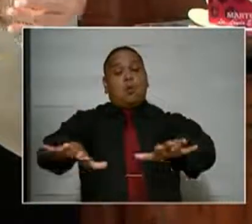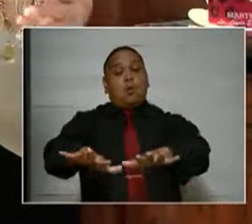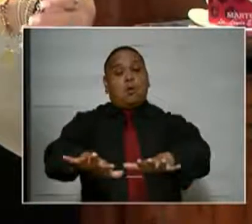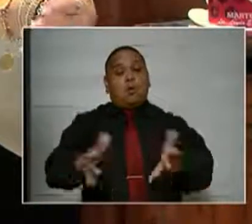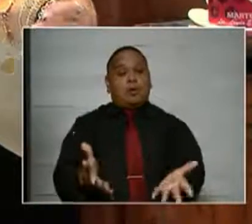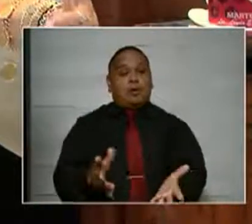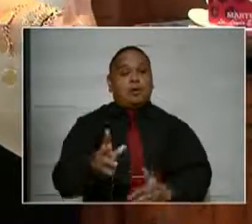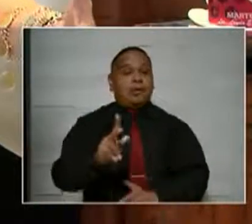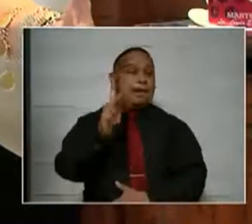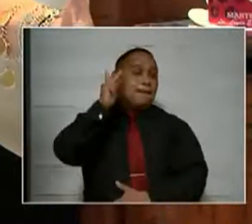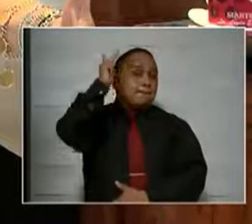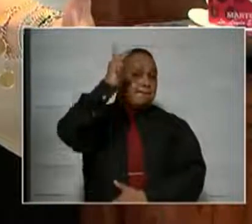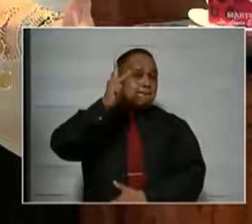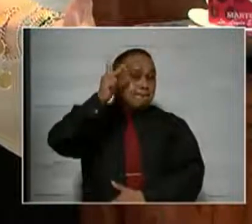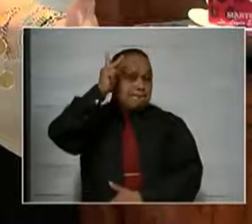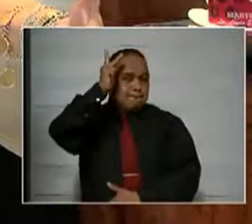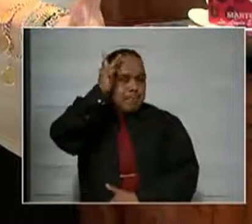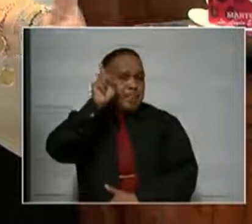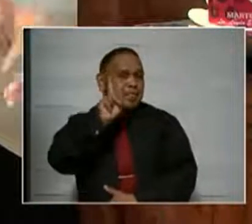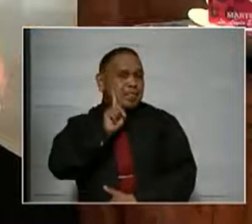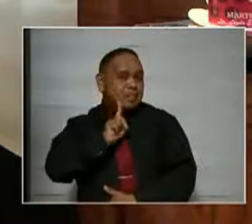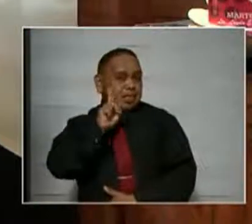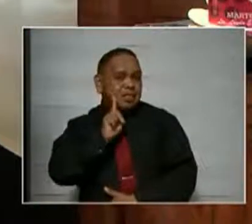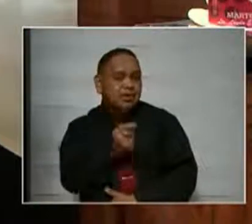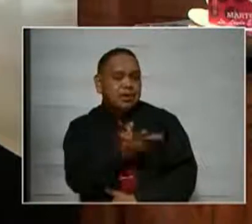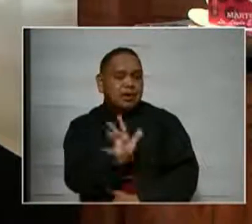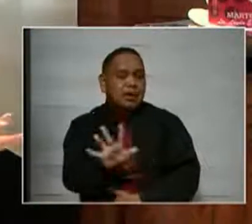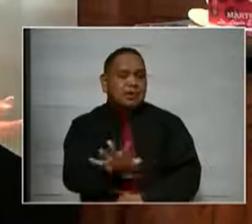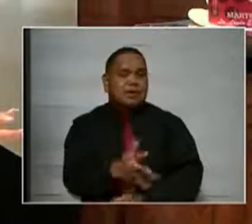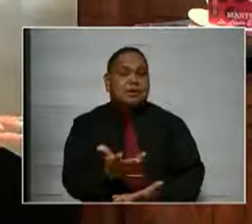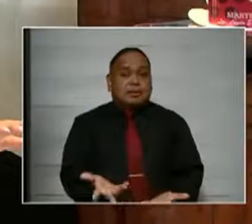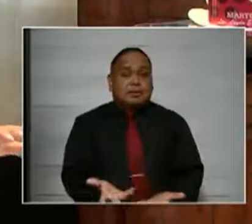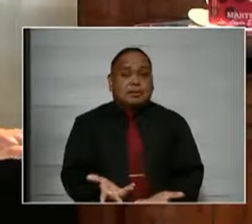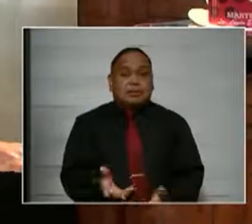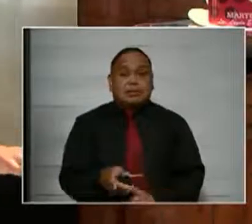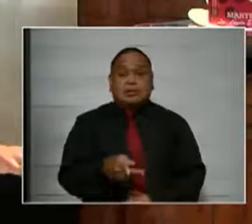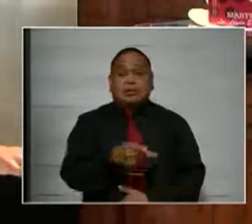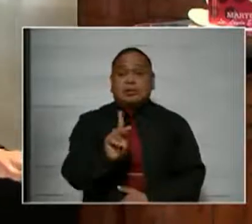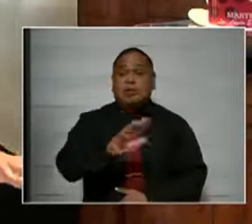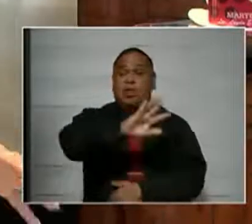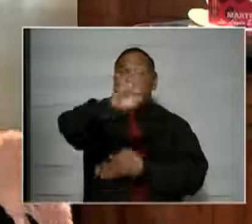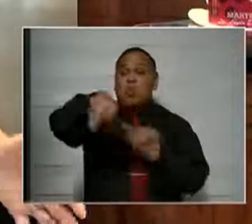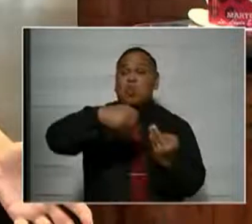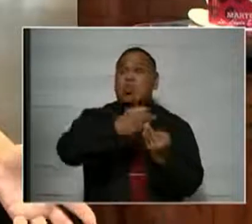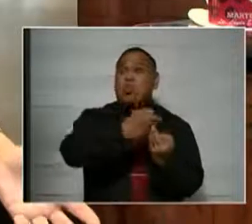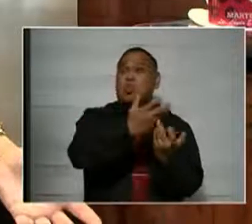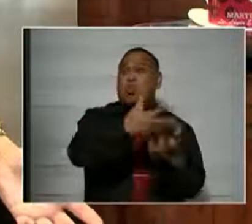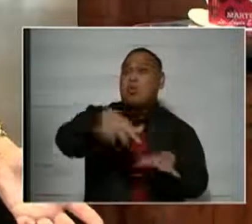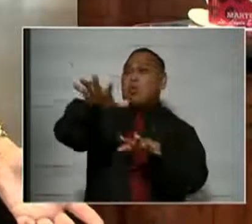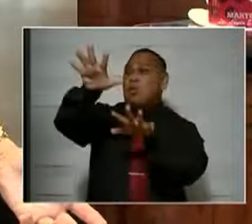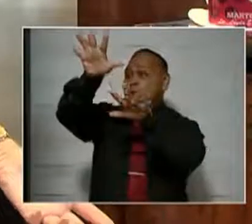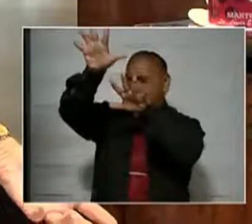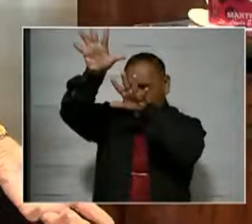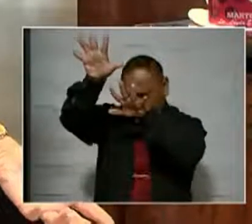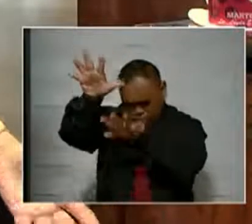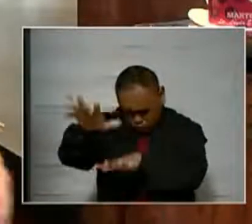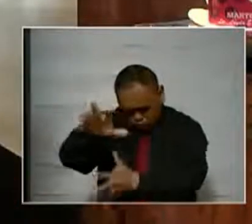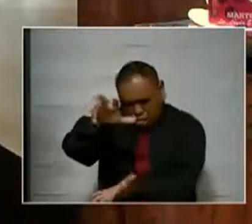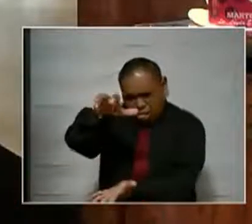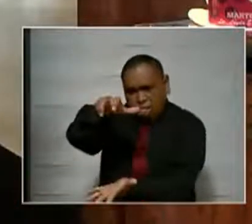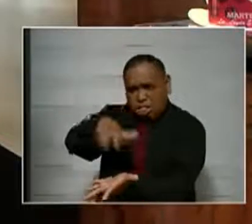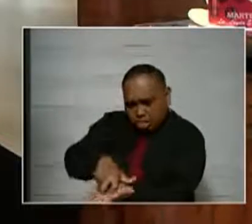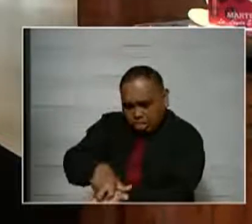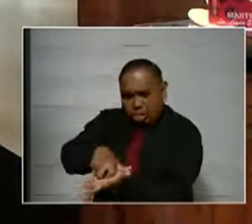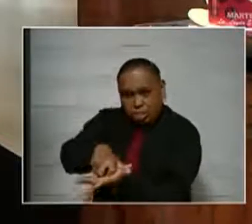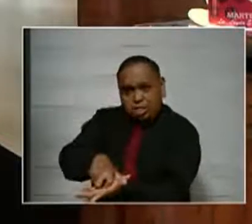princesitas como le llama No usuario de princesas Todas se han rendido a sus pies como los engaña